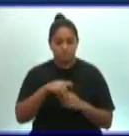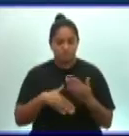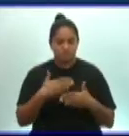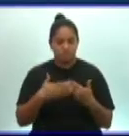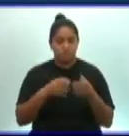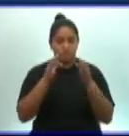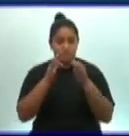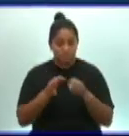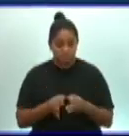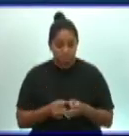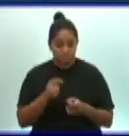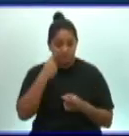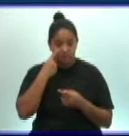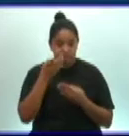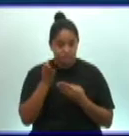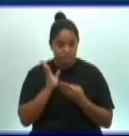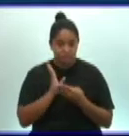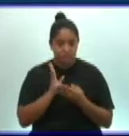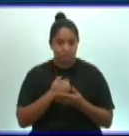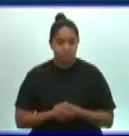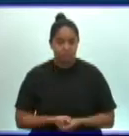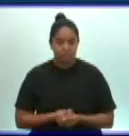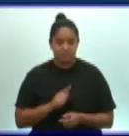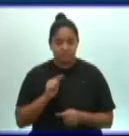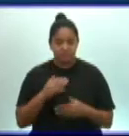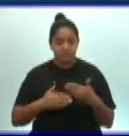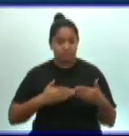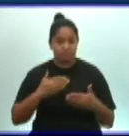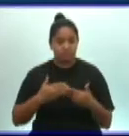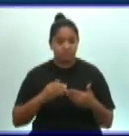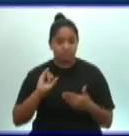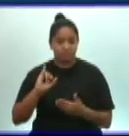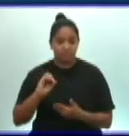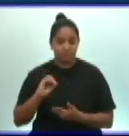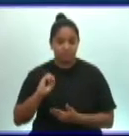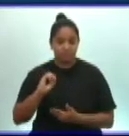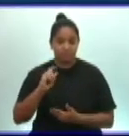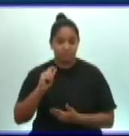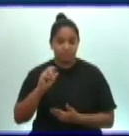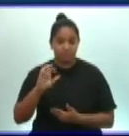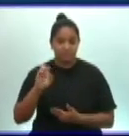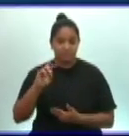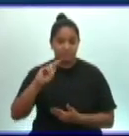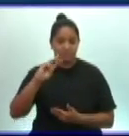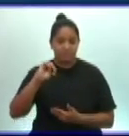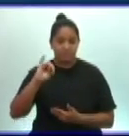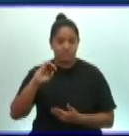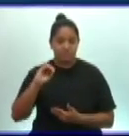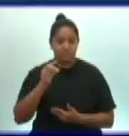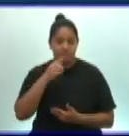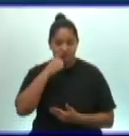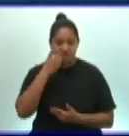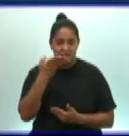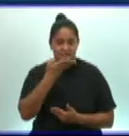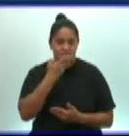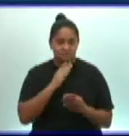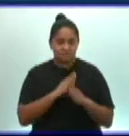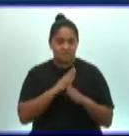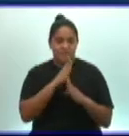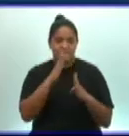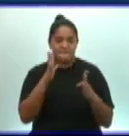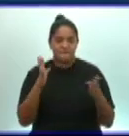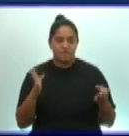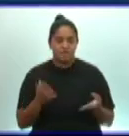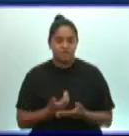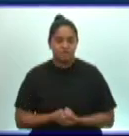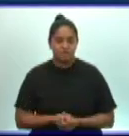específicamente que estamos representando aquí, este proceso es un proceso isotérmico donde el gas se expande. Recuerden, siempre, según la teoría